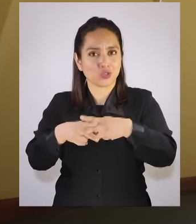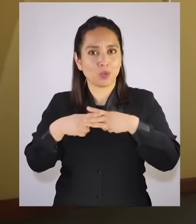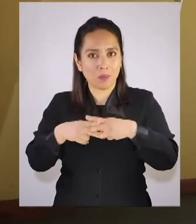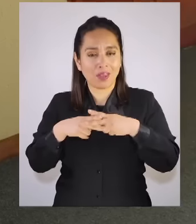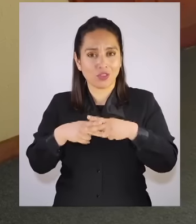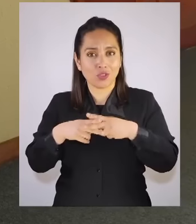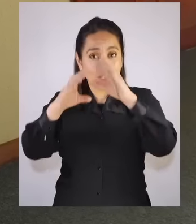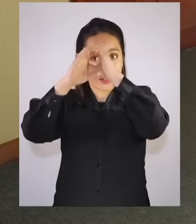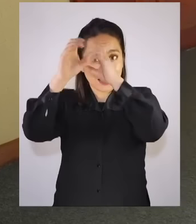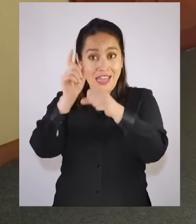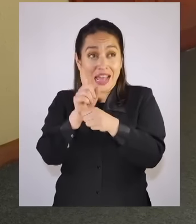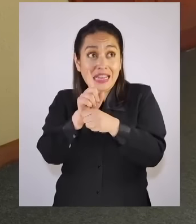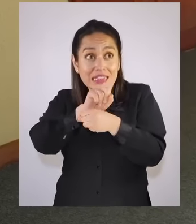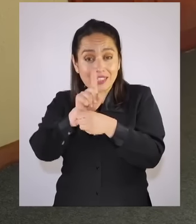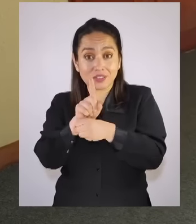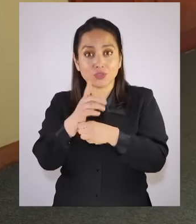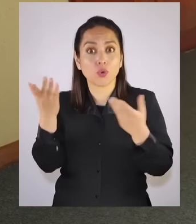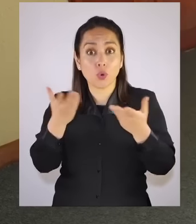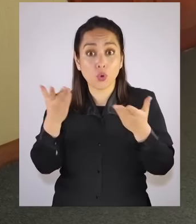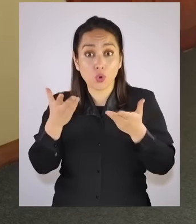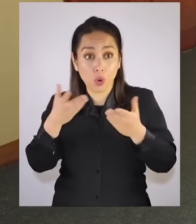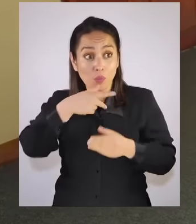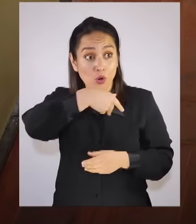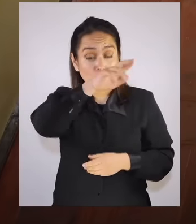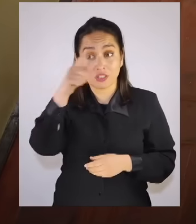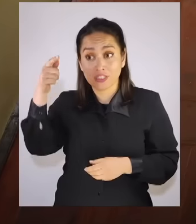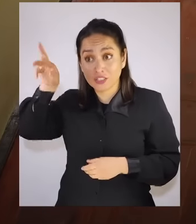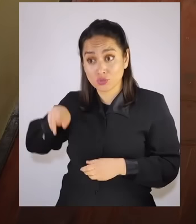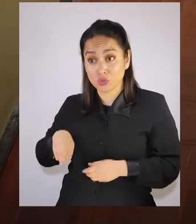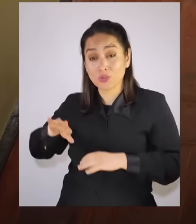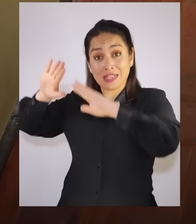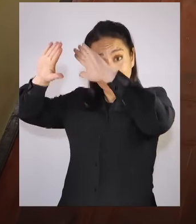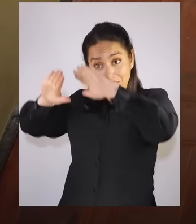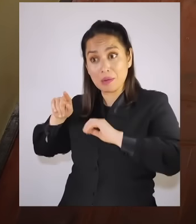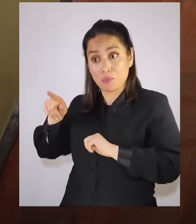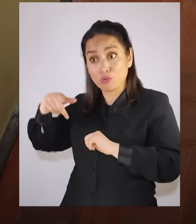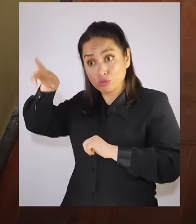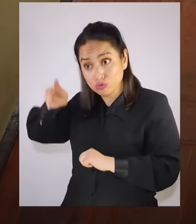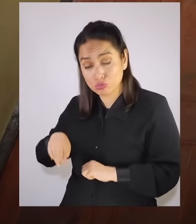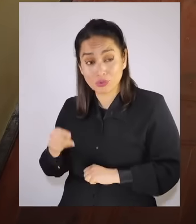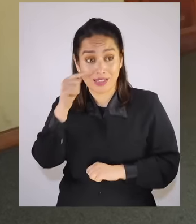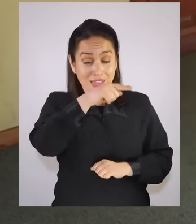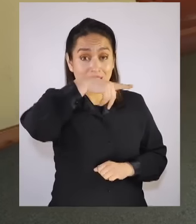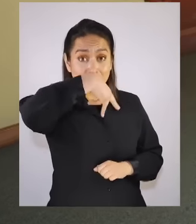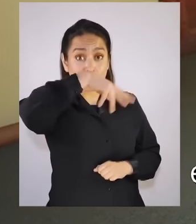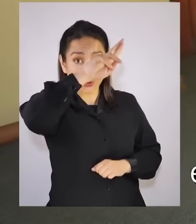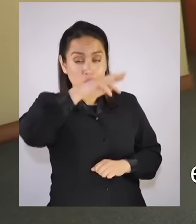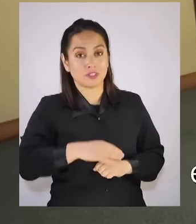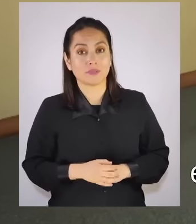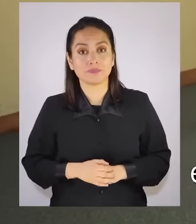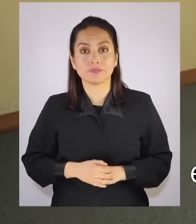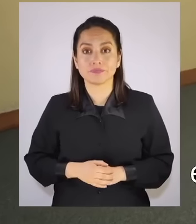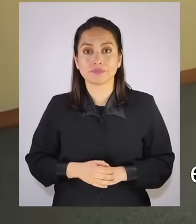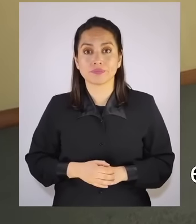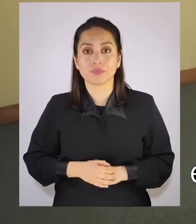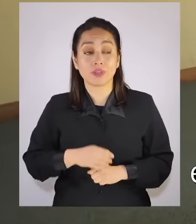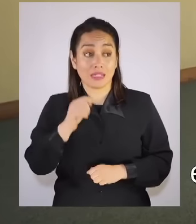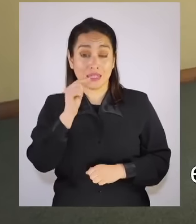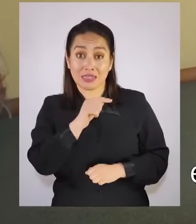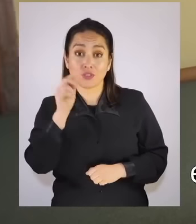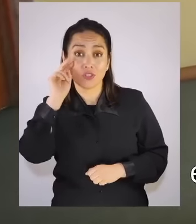tránsito. Este recinto estaba orientado norte-sur. El muro de allá muestra el sur, el muro de acá muestra el norte.